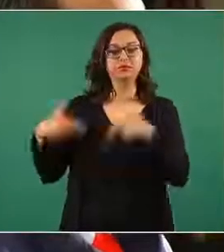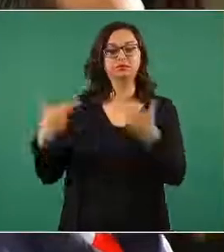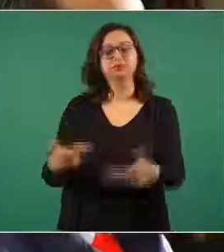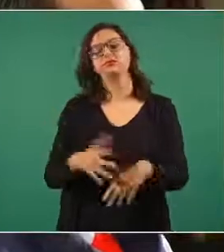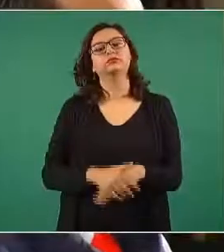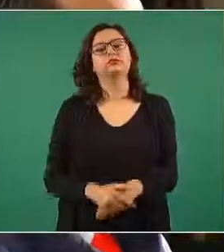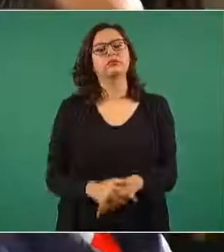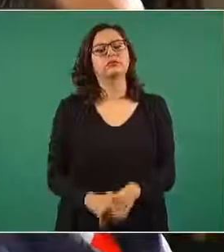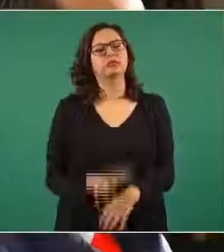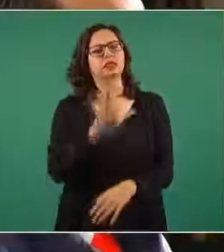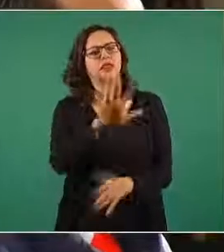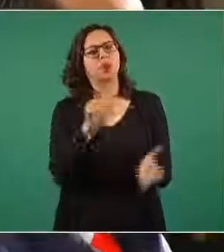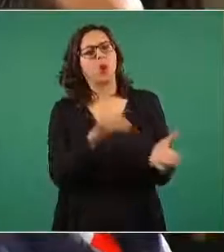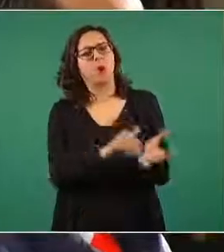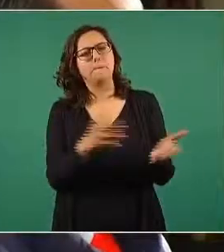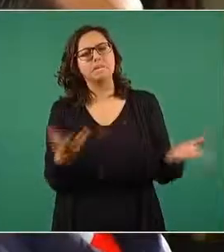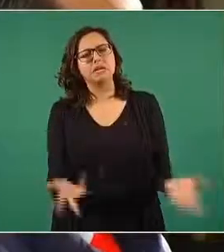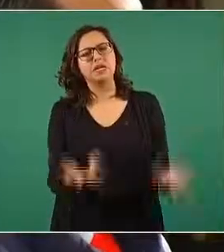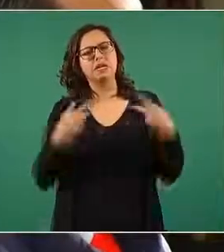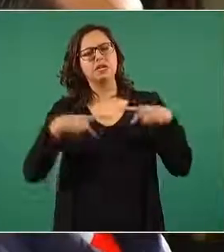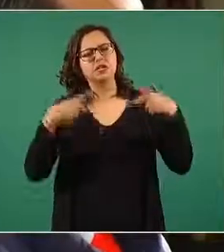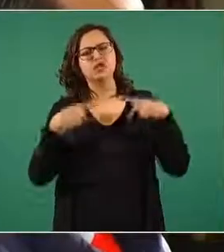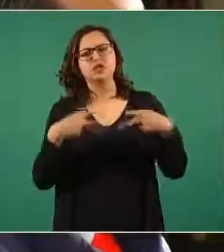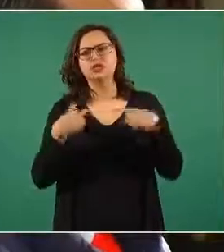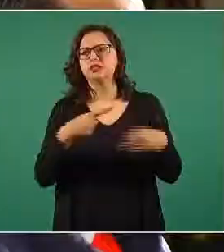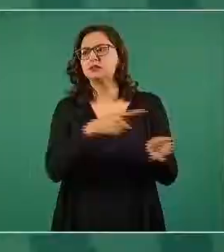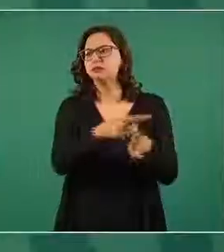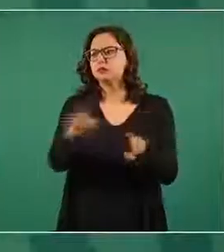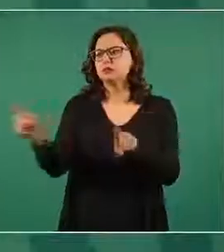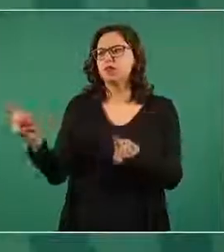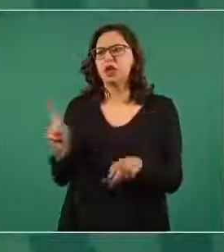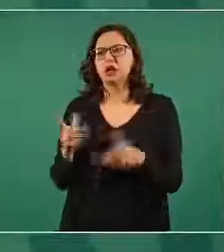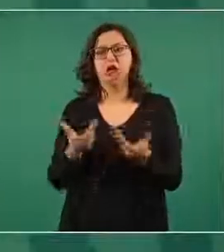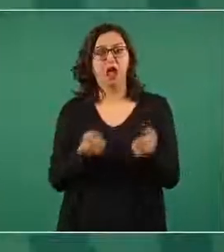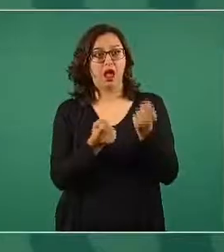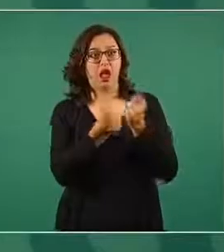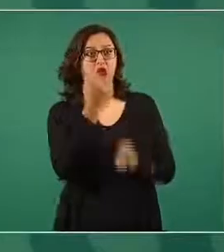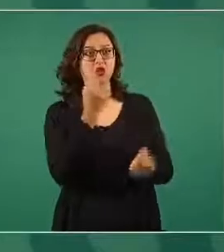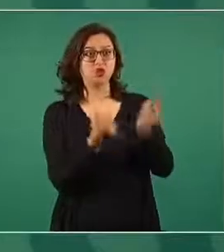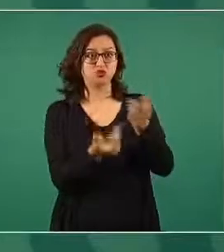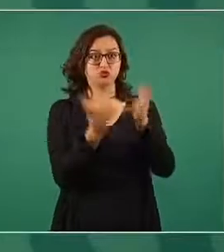5,000 casos, presidente? Que ya lo hayan resuelto ahora en su gobierno. Sí, llevamos